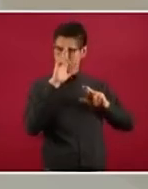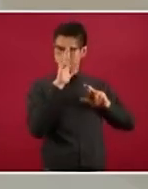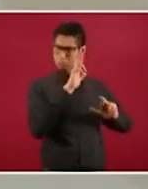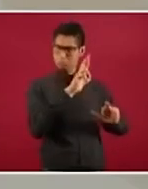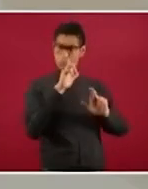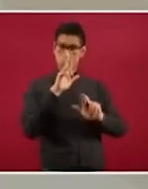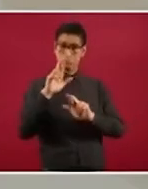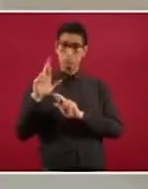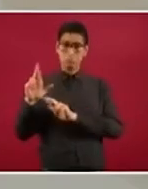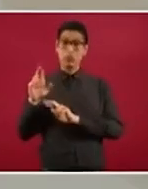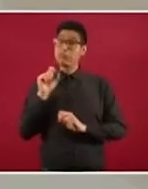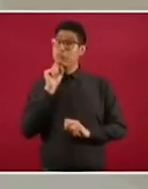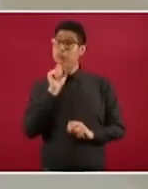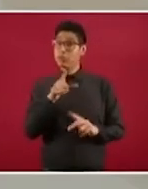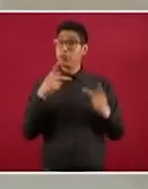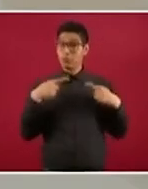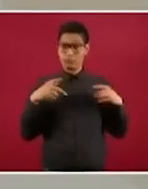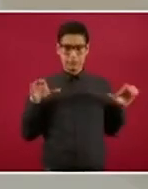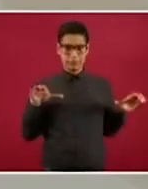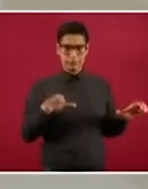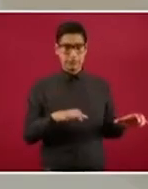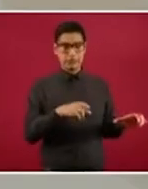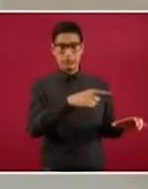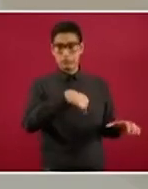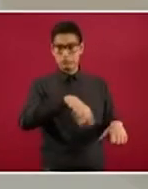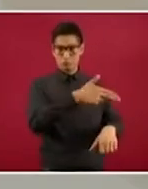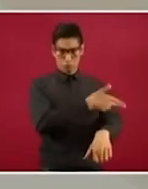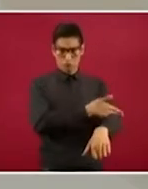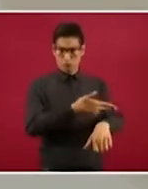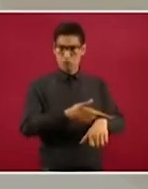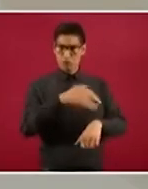a la franqueza de la gente para que se quede en su casa.